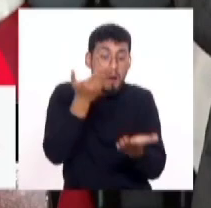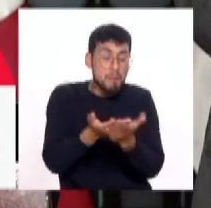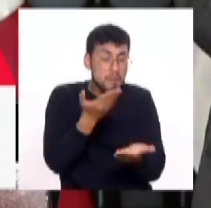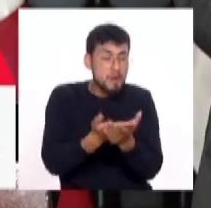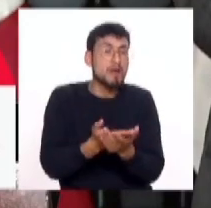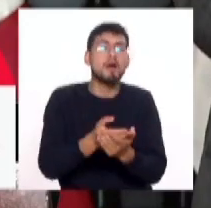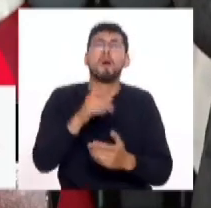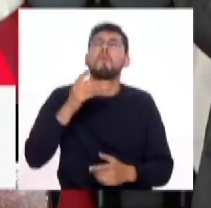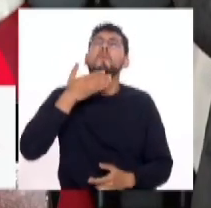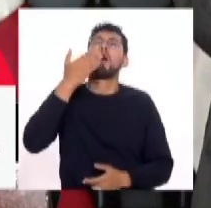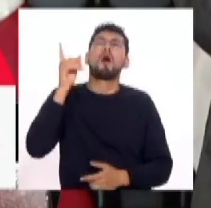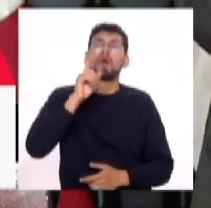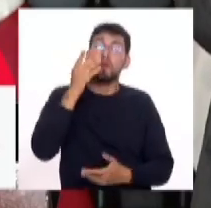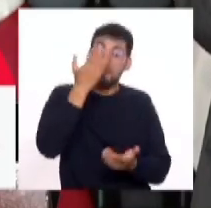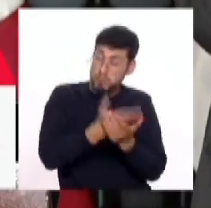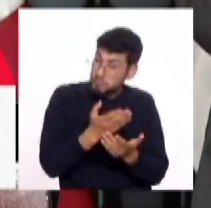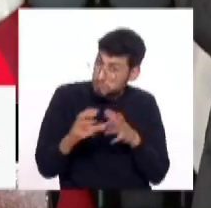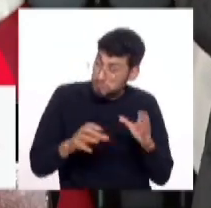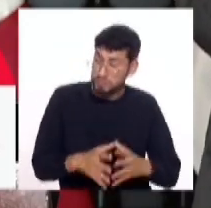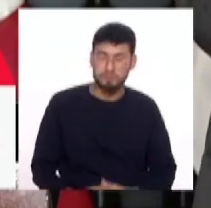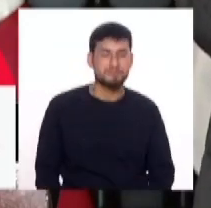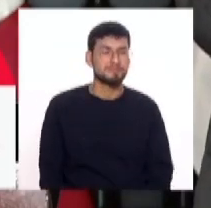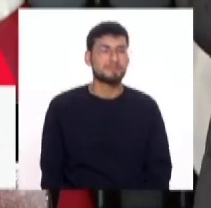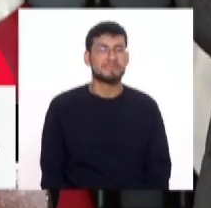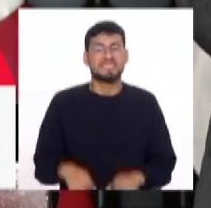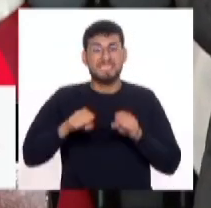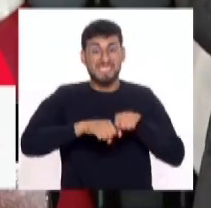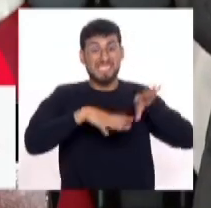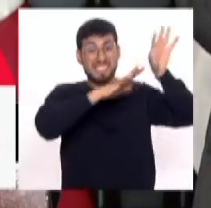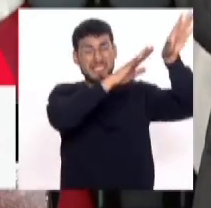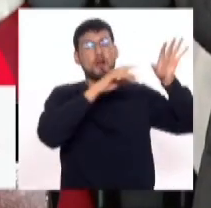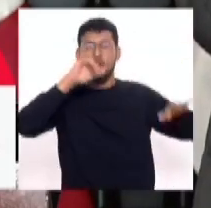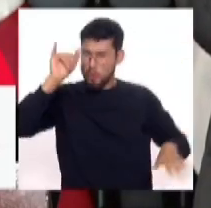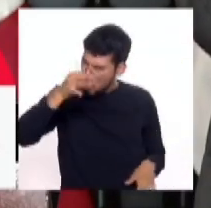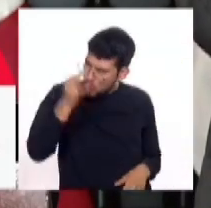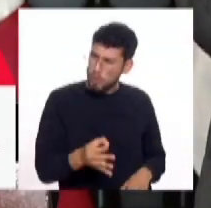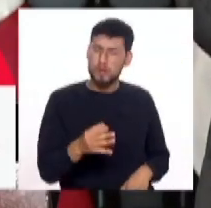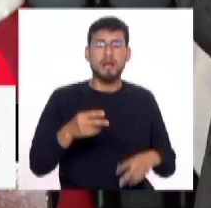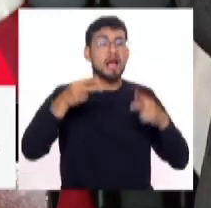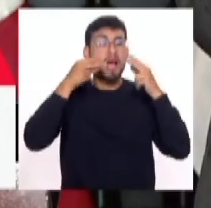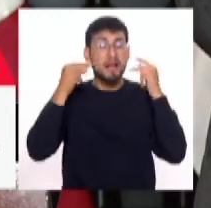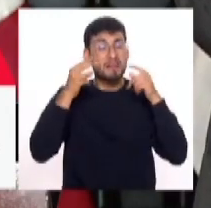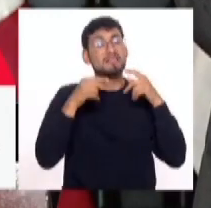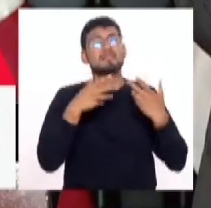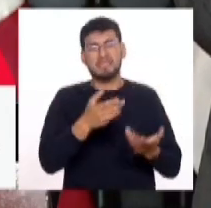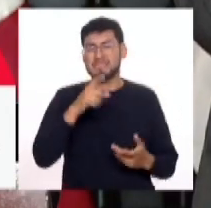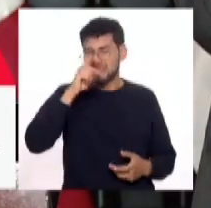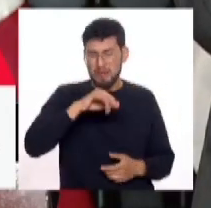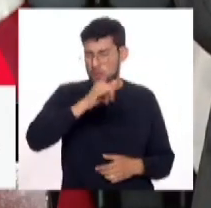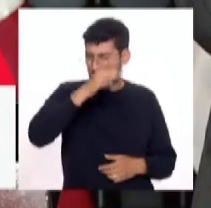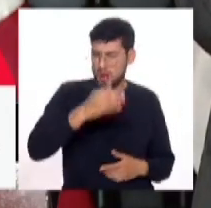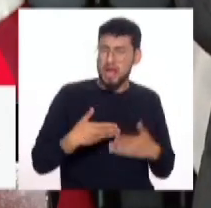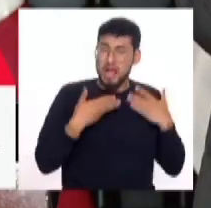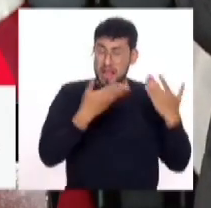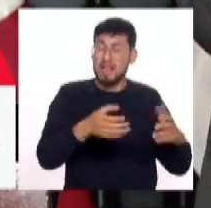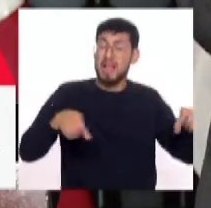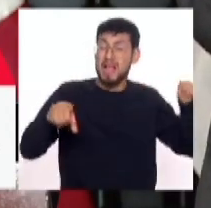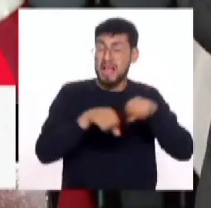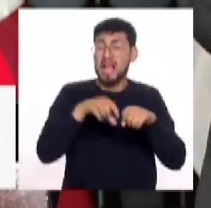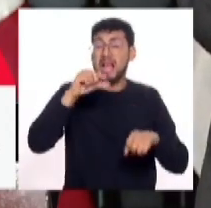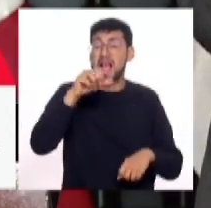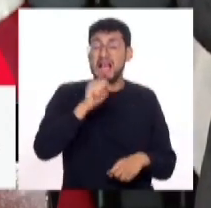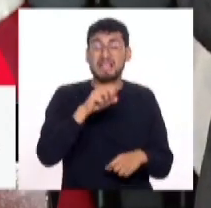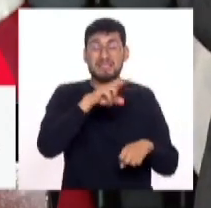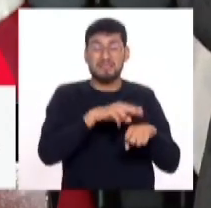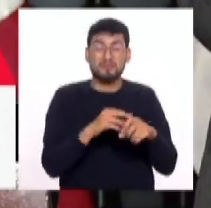no palabras. Haremos justicia en la sierra y la selva que anhelan contar con gas natural, lo que